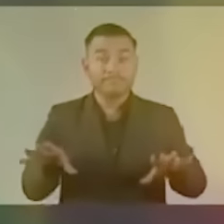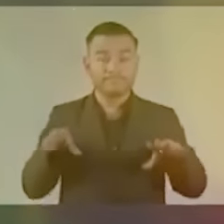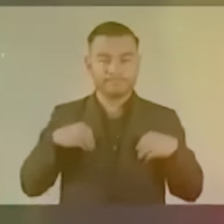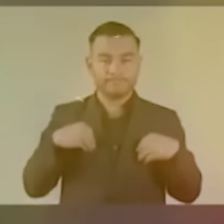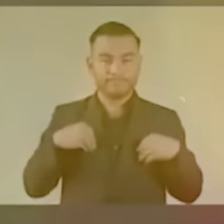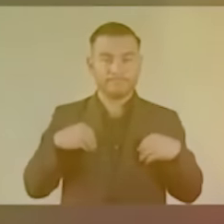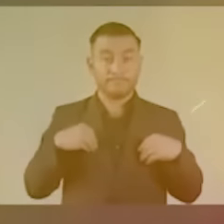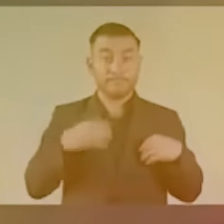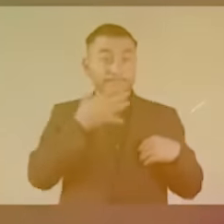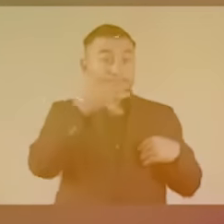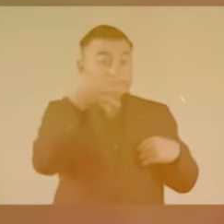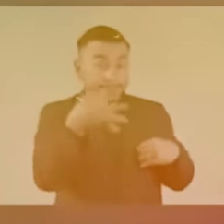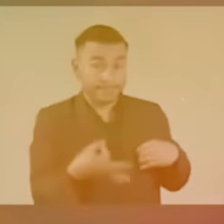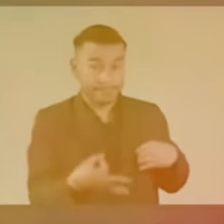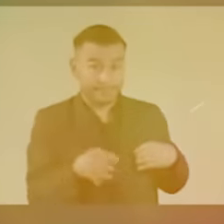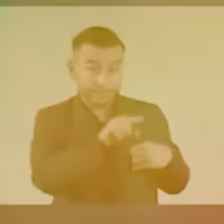si es así,